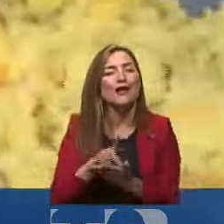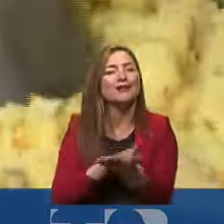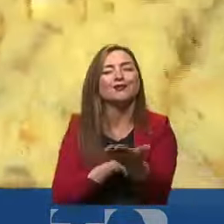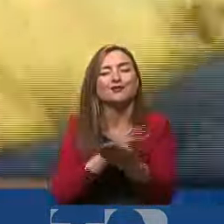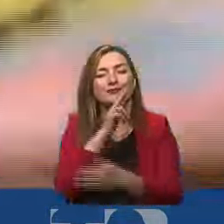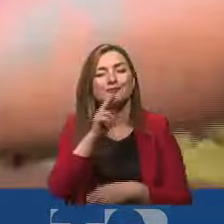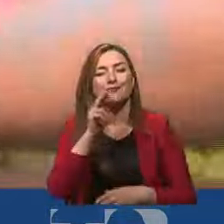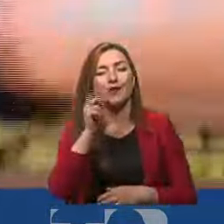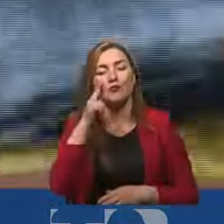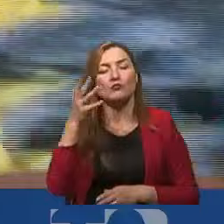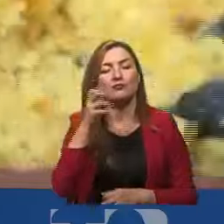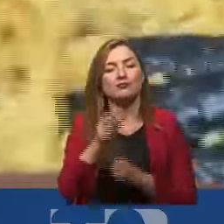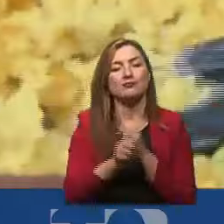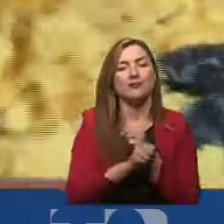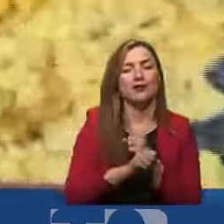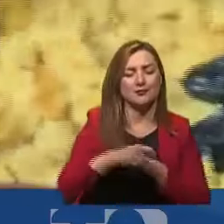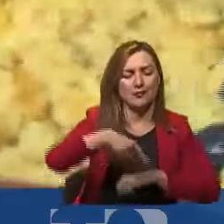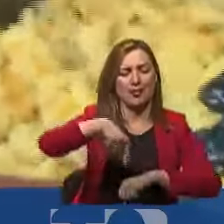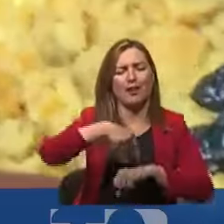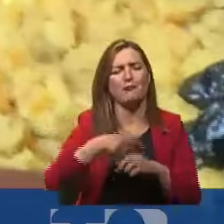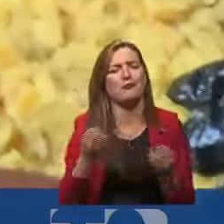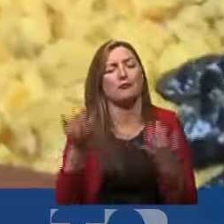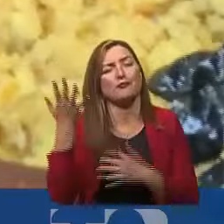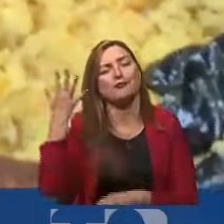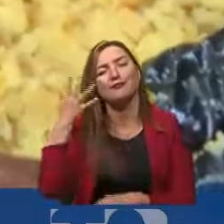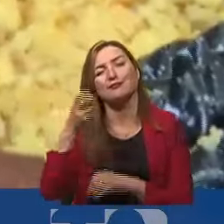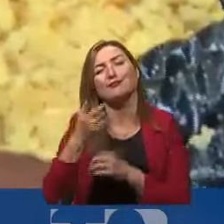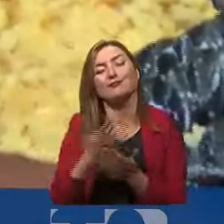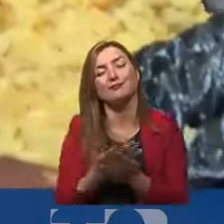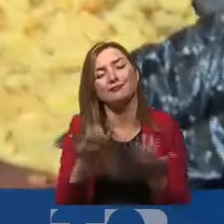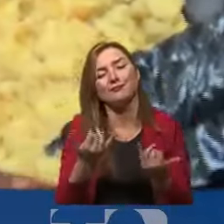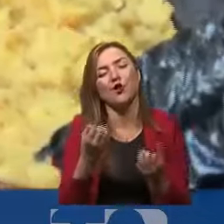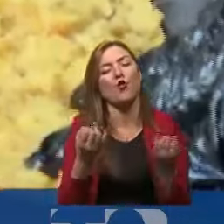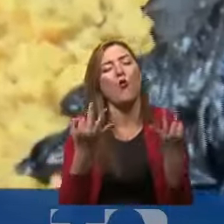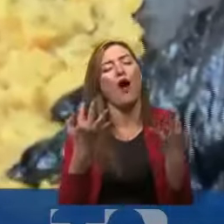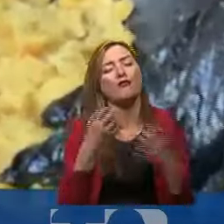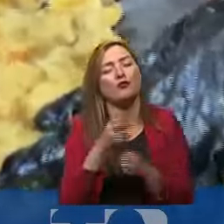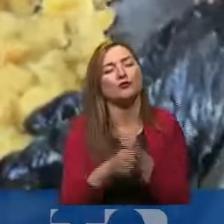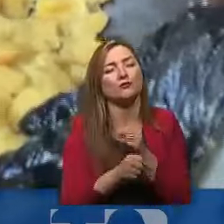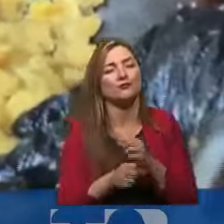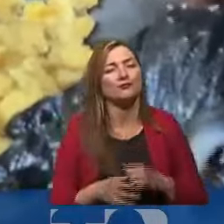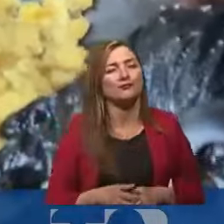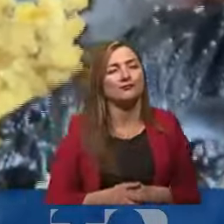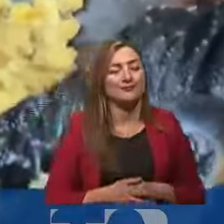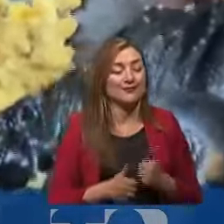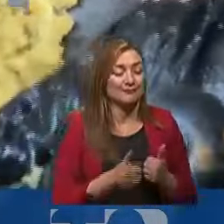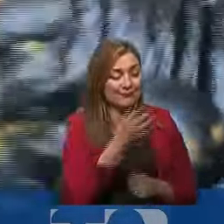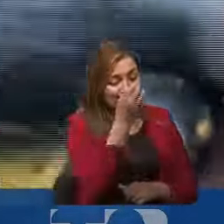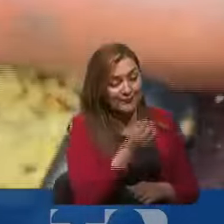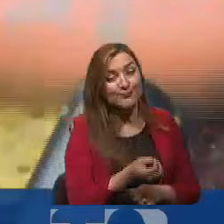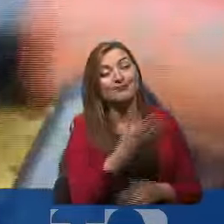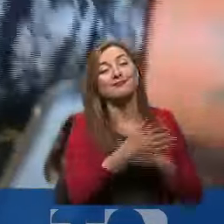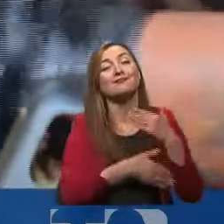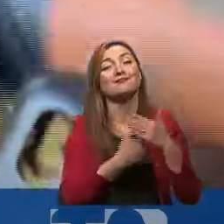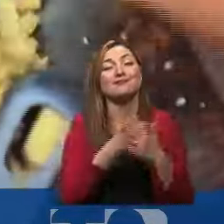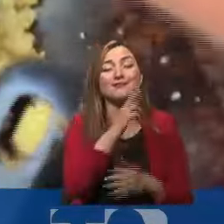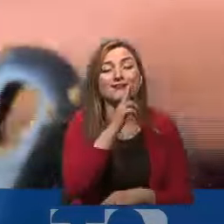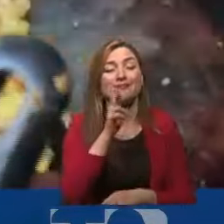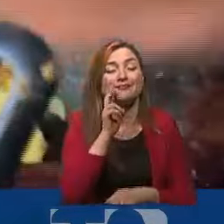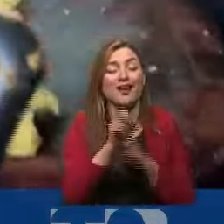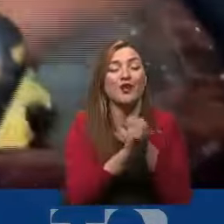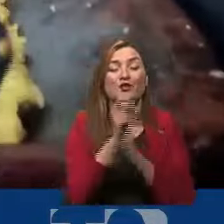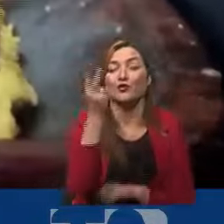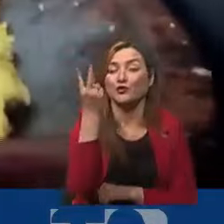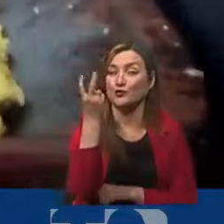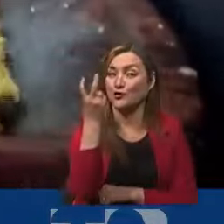Cuéntenos, ¿desde hace cuánto tiempo ustedes la tienen? Bueno, buenos días con todos. Yo estoy aquí en el restaurante ya 12